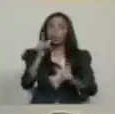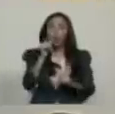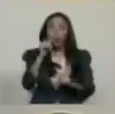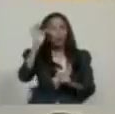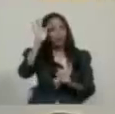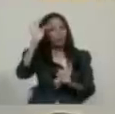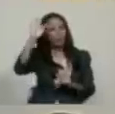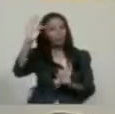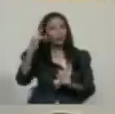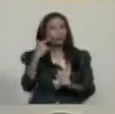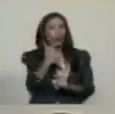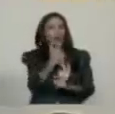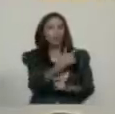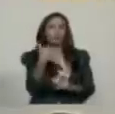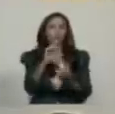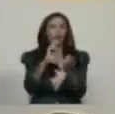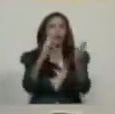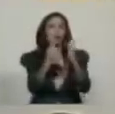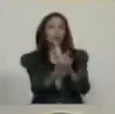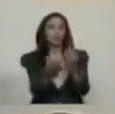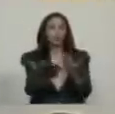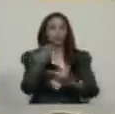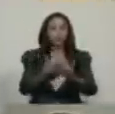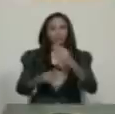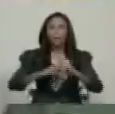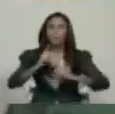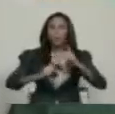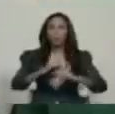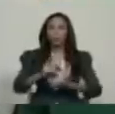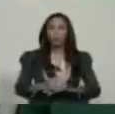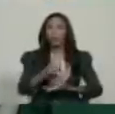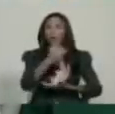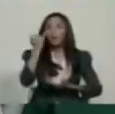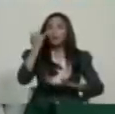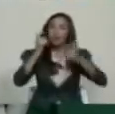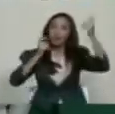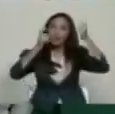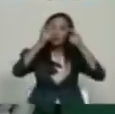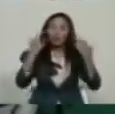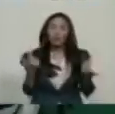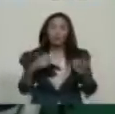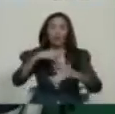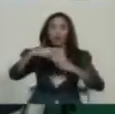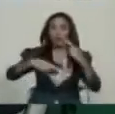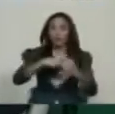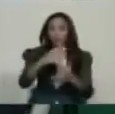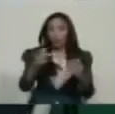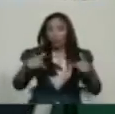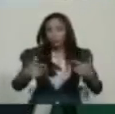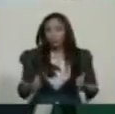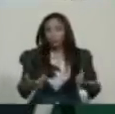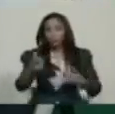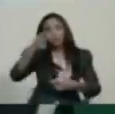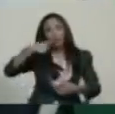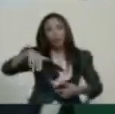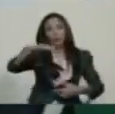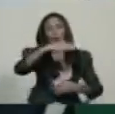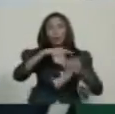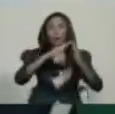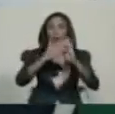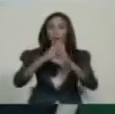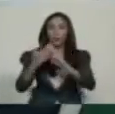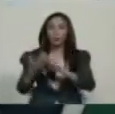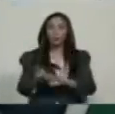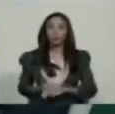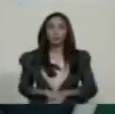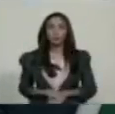que hacen la nueva sociedad. Y en palabras de Hugo Chávez, es la revolución bolivariana en el pueblo, en la comuna.